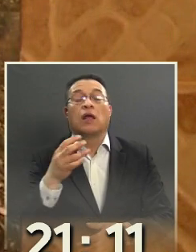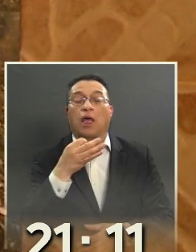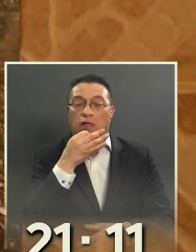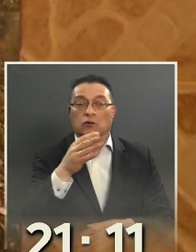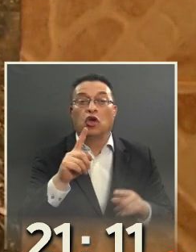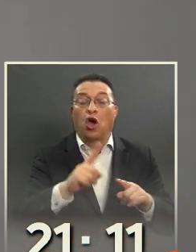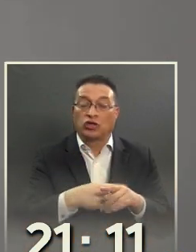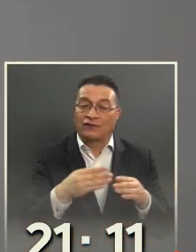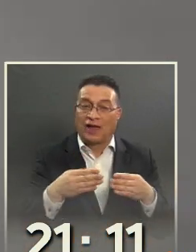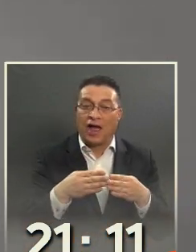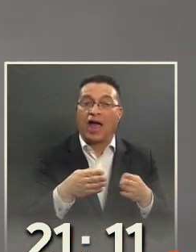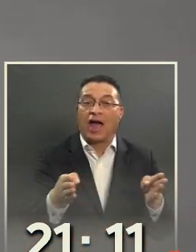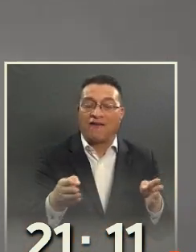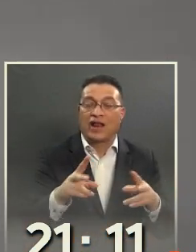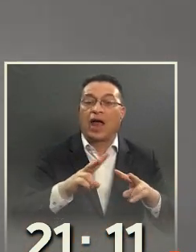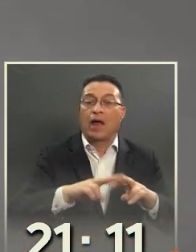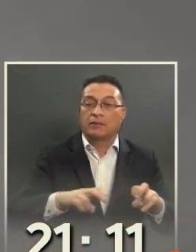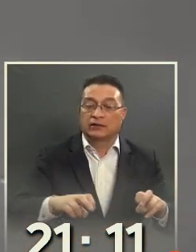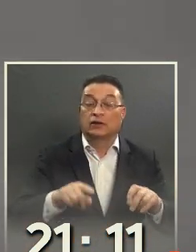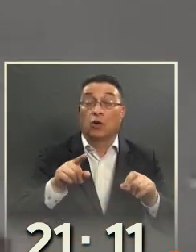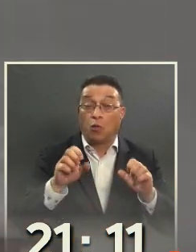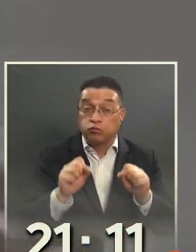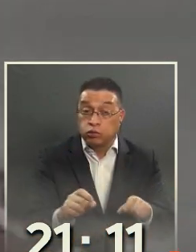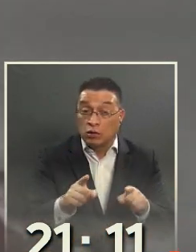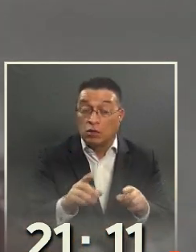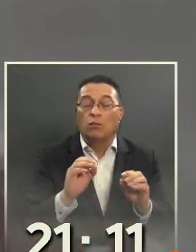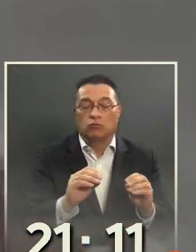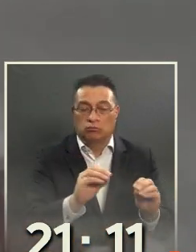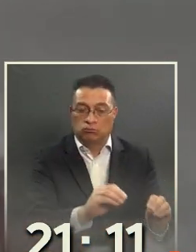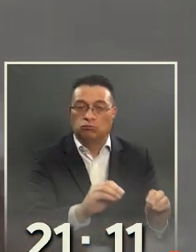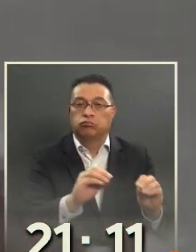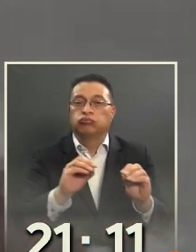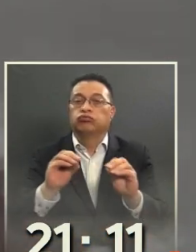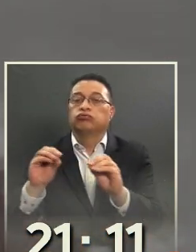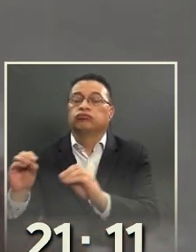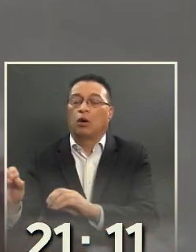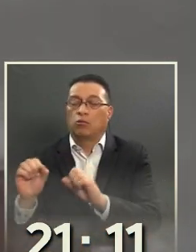investigación. Si es así, esta etapa podría extenderse y Martín